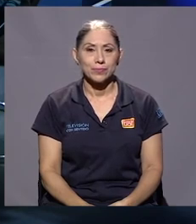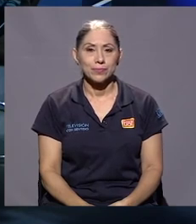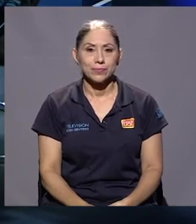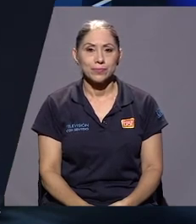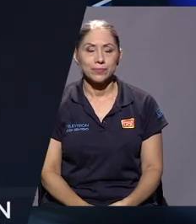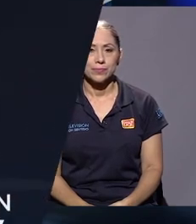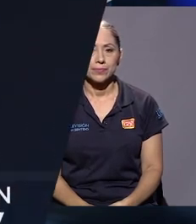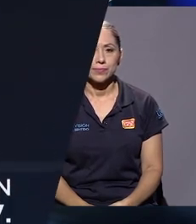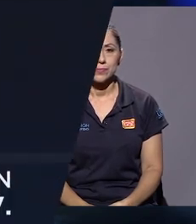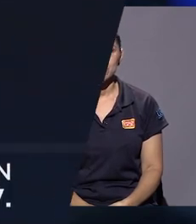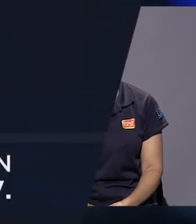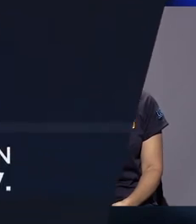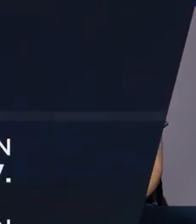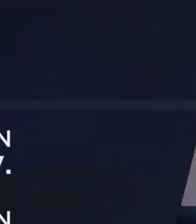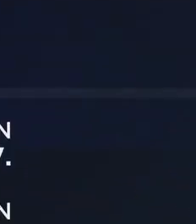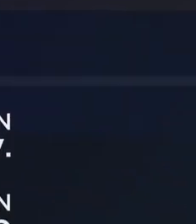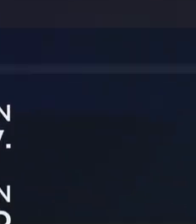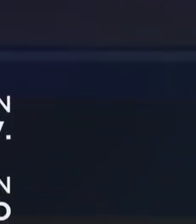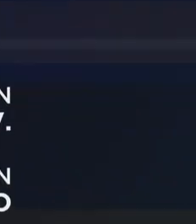y